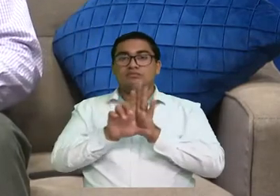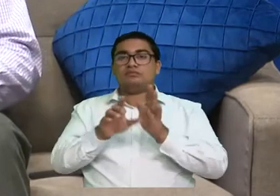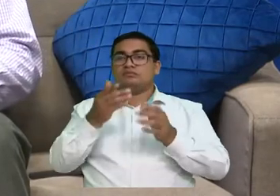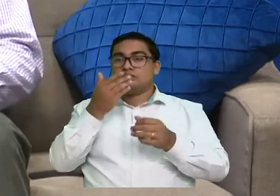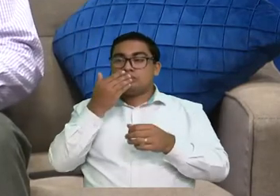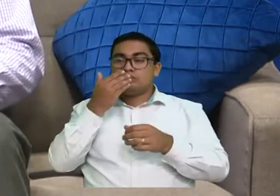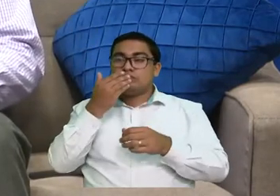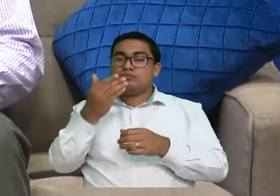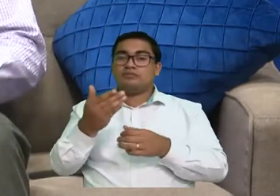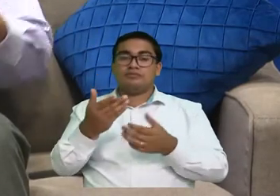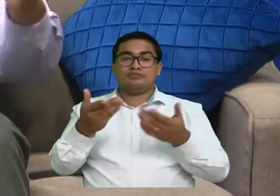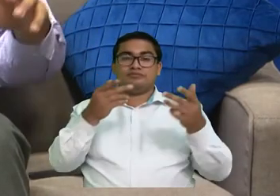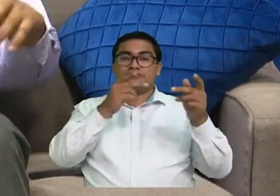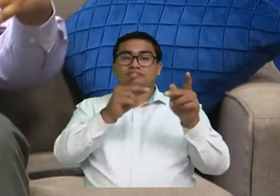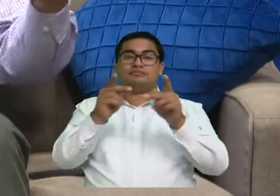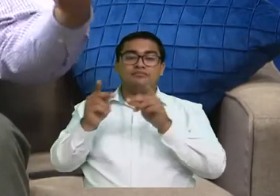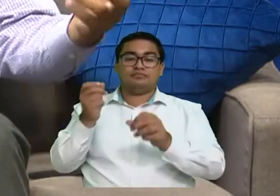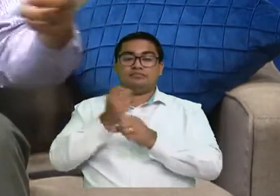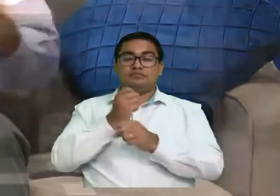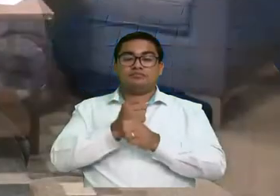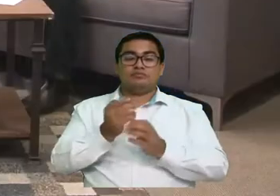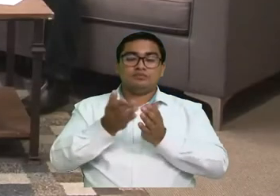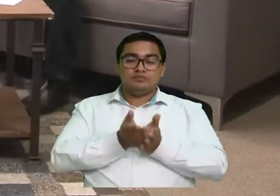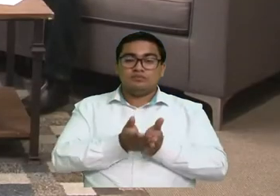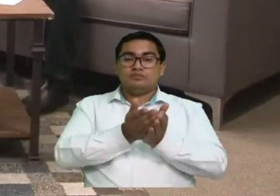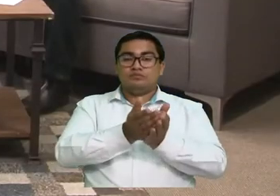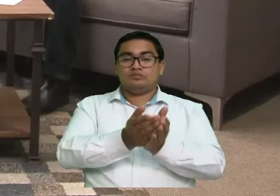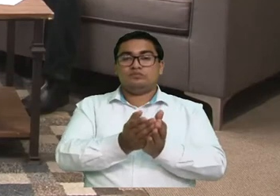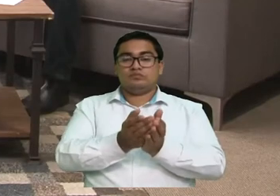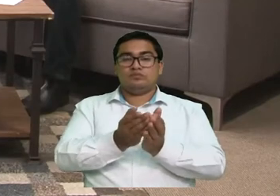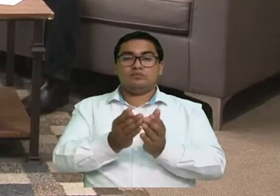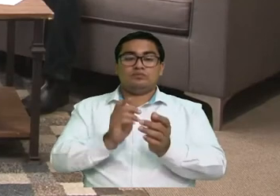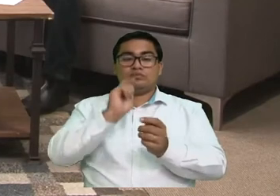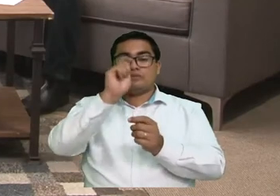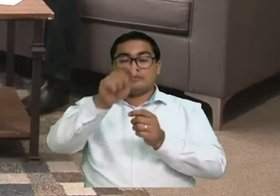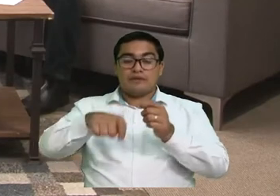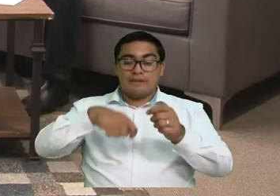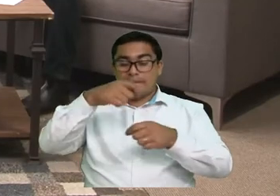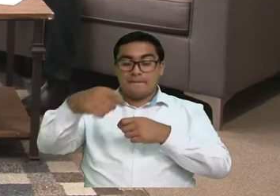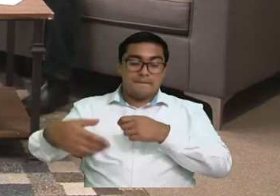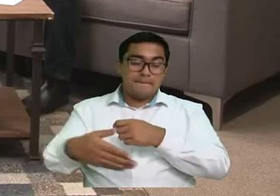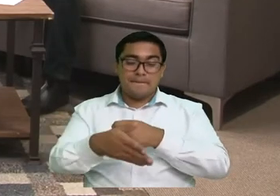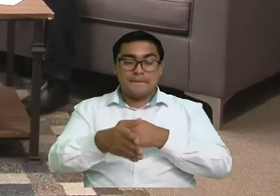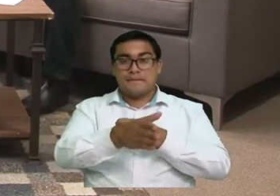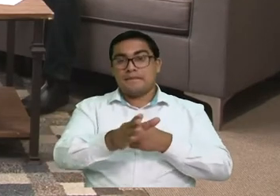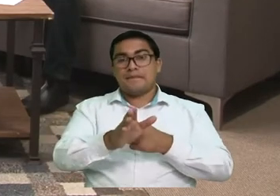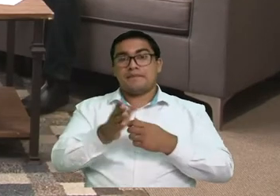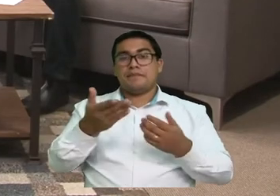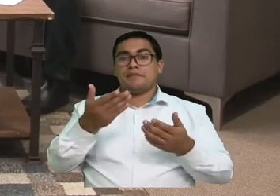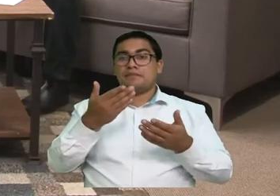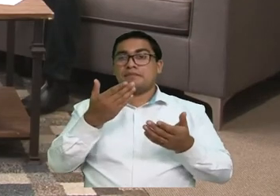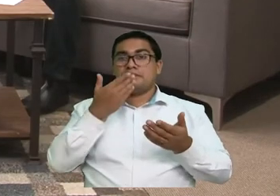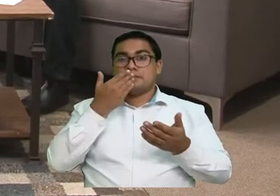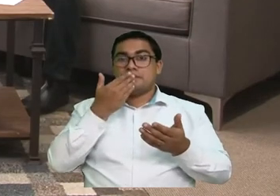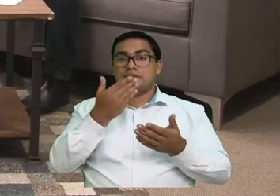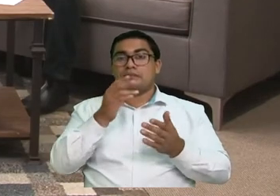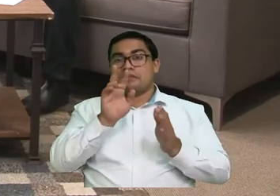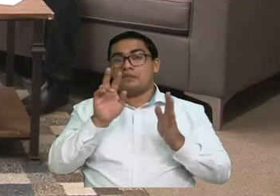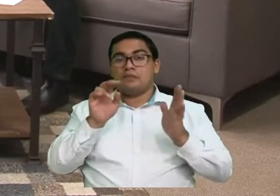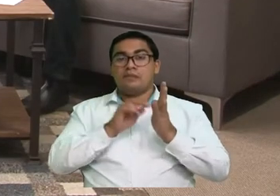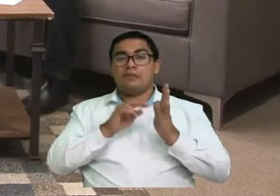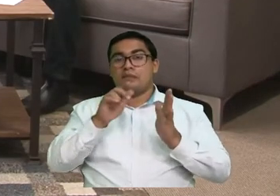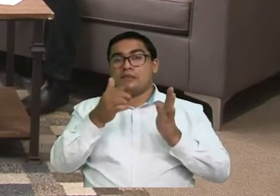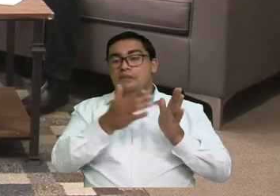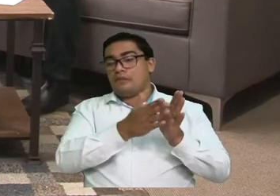los pescadores pequeños, que también acceden a las exportaciones, cero beneficio, 2006 lo mismo, 2007 para